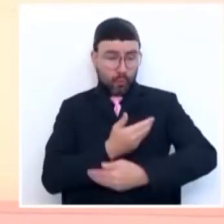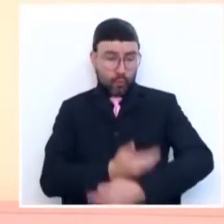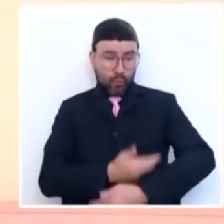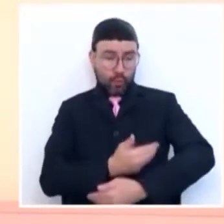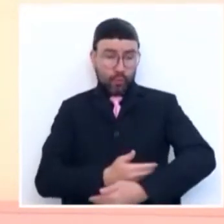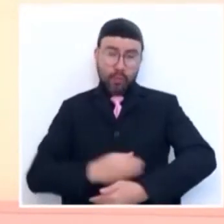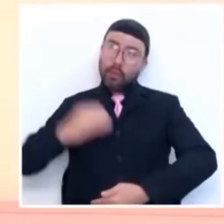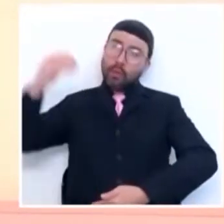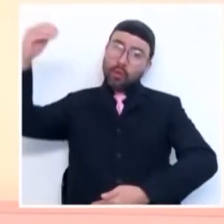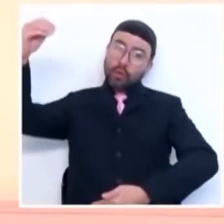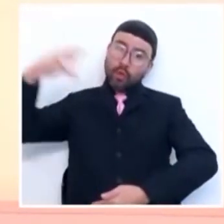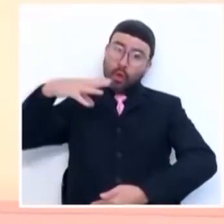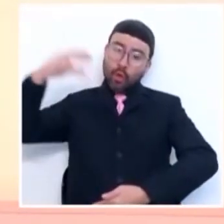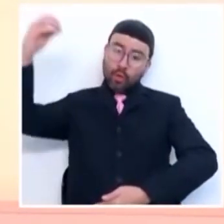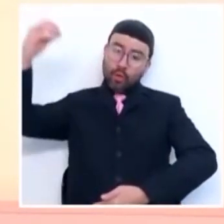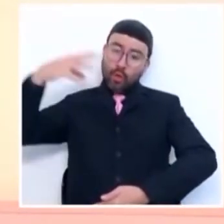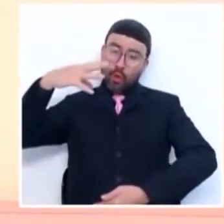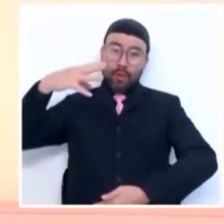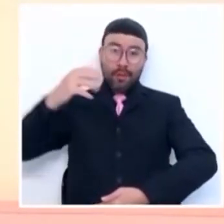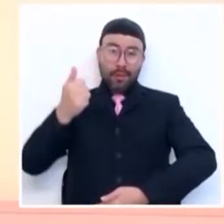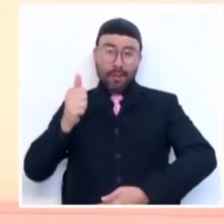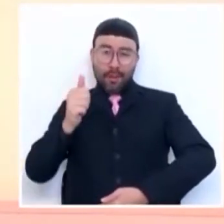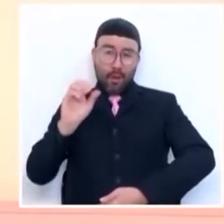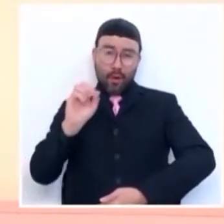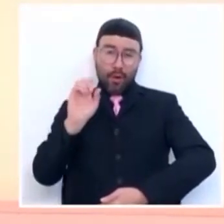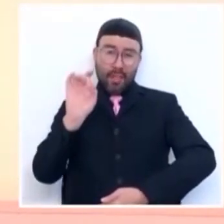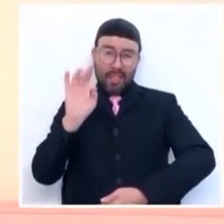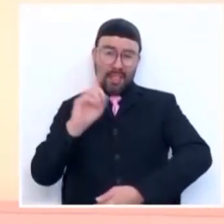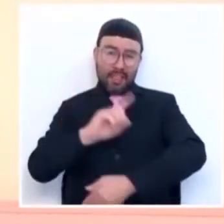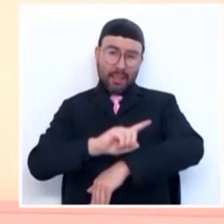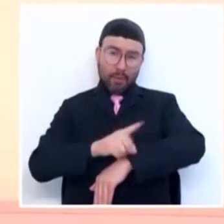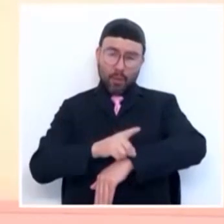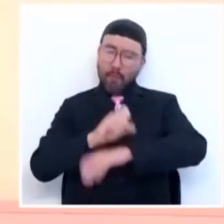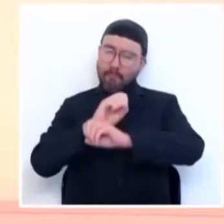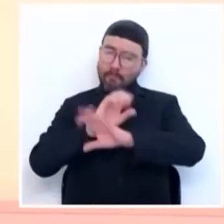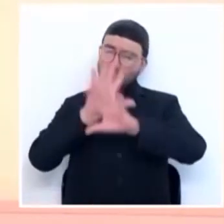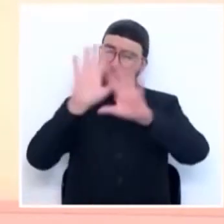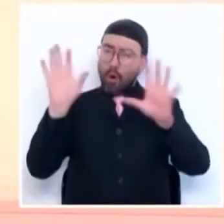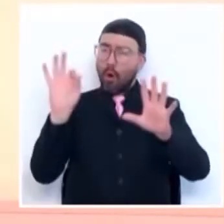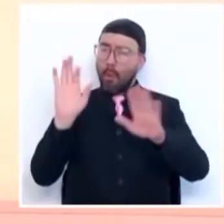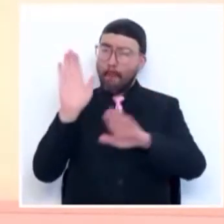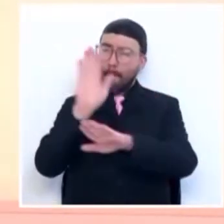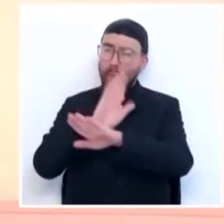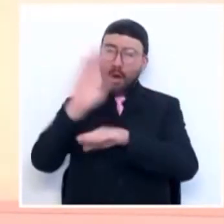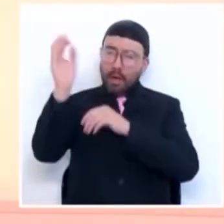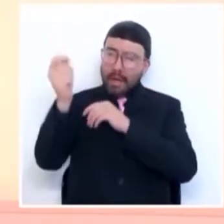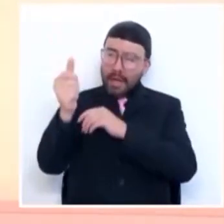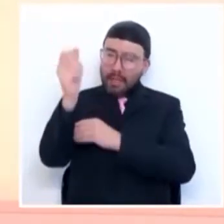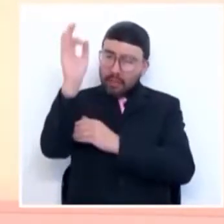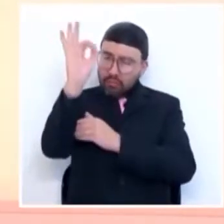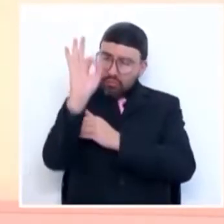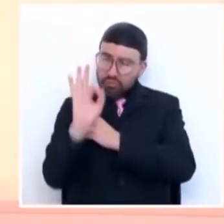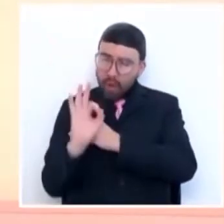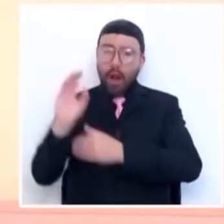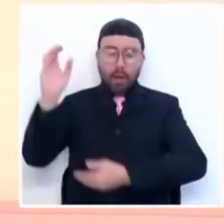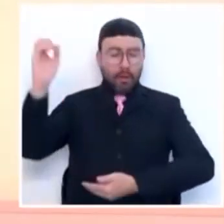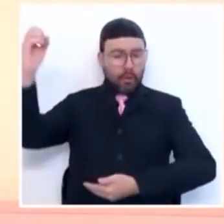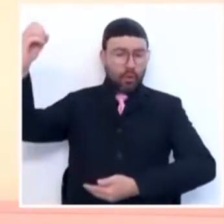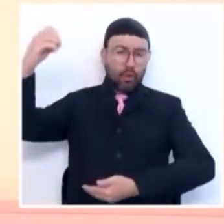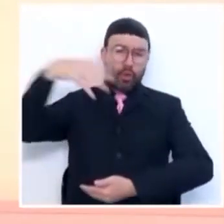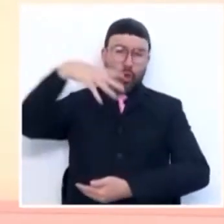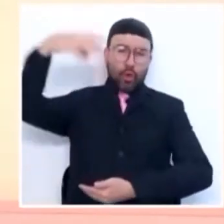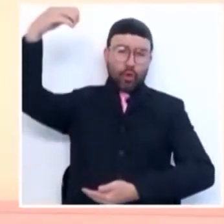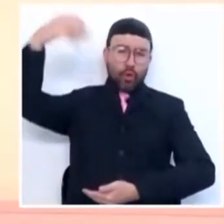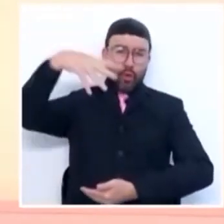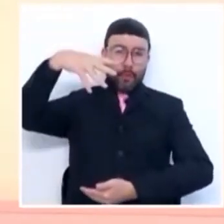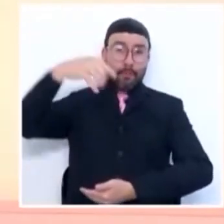pequeño hijo, 10, 15 minutos en el tibio sol de la mañana o del atardecer. Y no solamente para